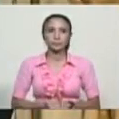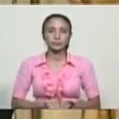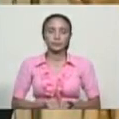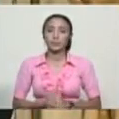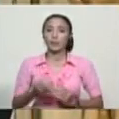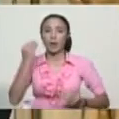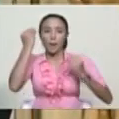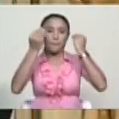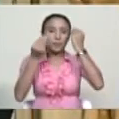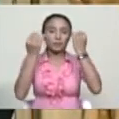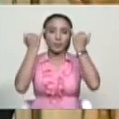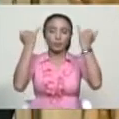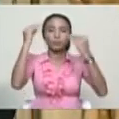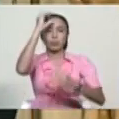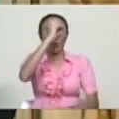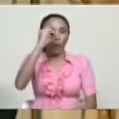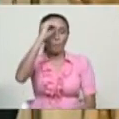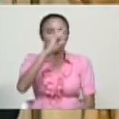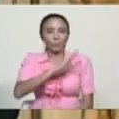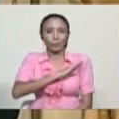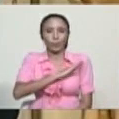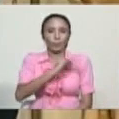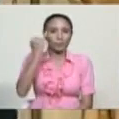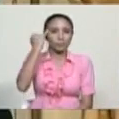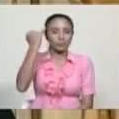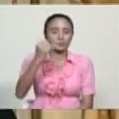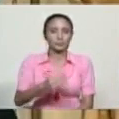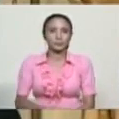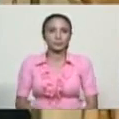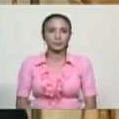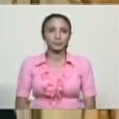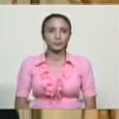pensamiento crítico y descolonización.